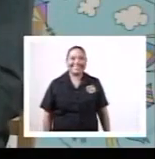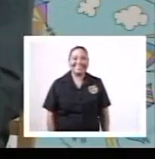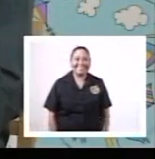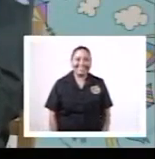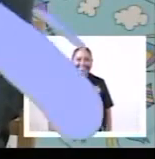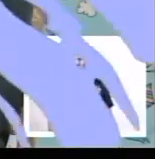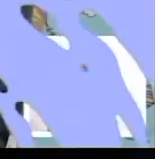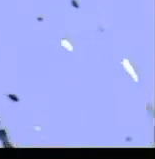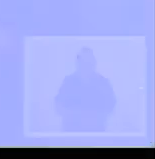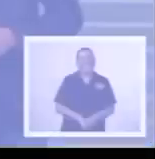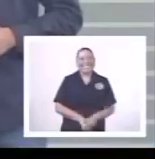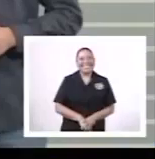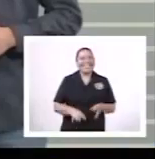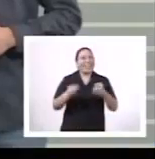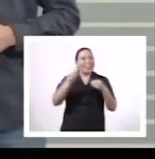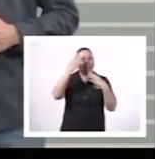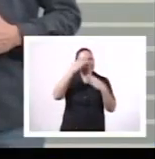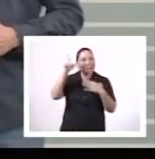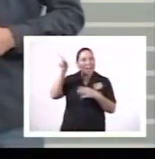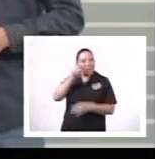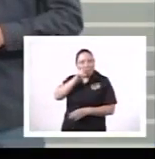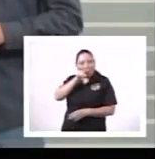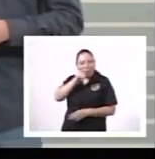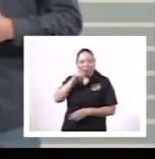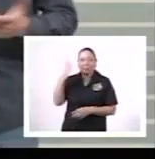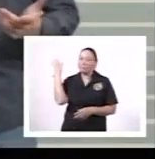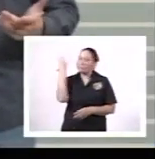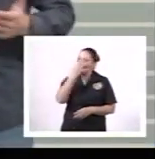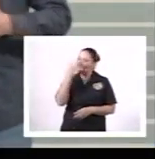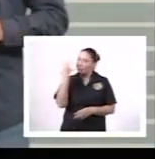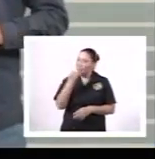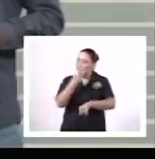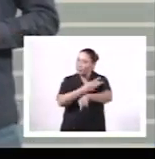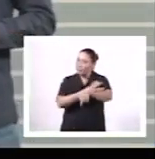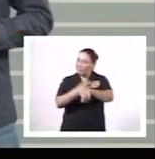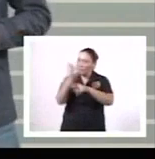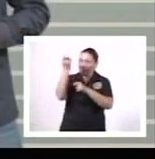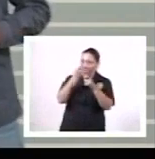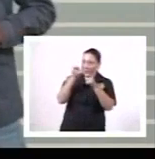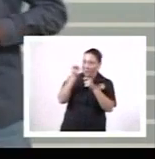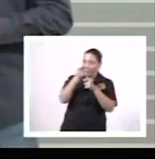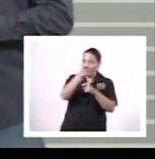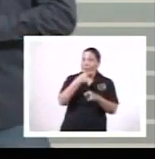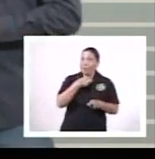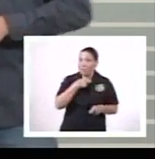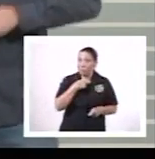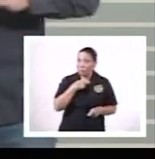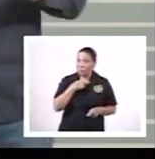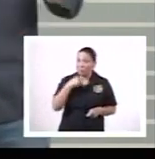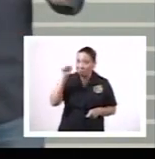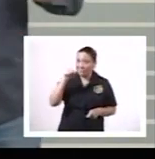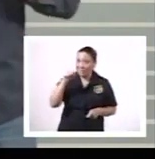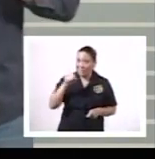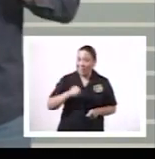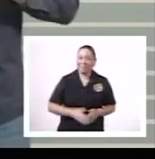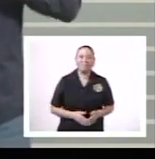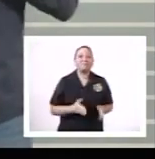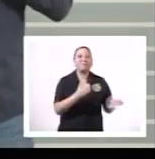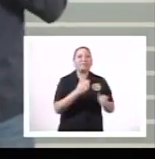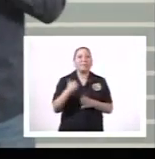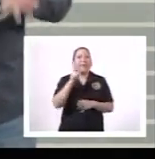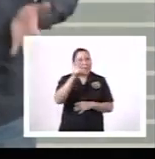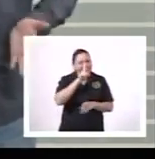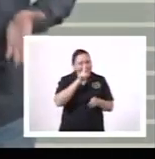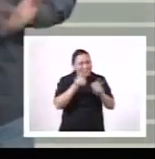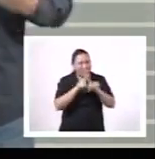tan. Muchas gracias, Pollo, por esa increíble historia. Estoy segura que todos en casa se la disfrutaron al máximo. Espero que